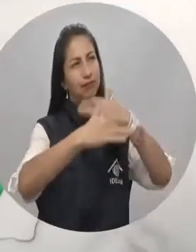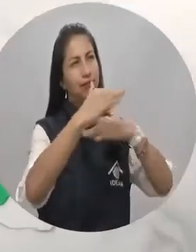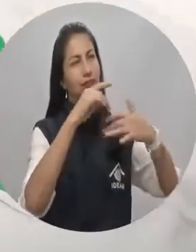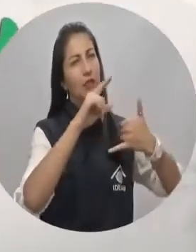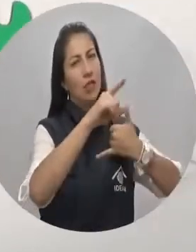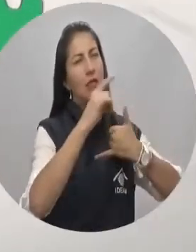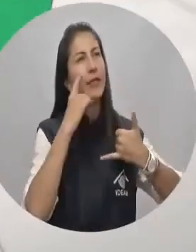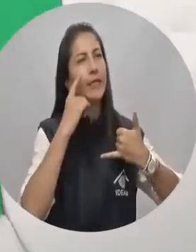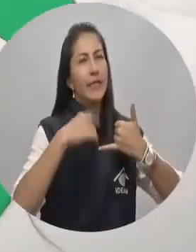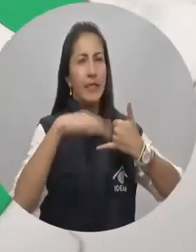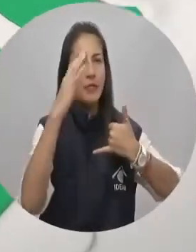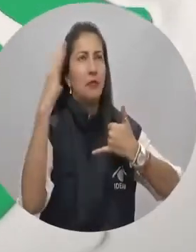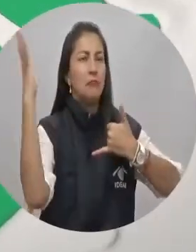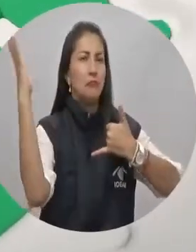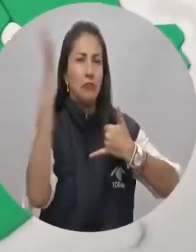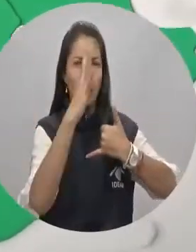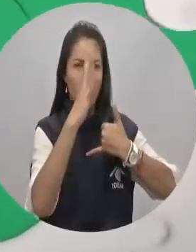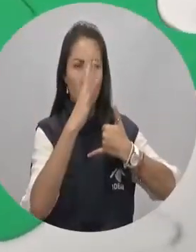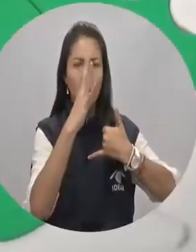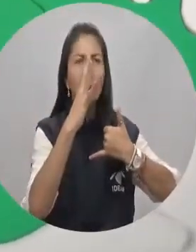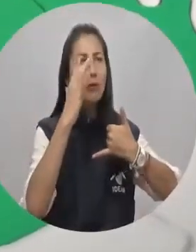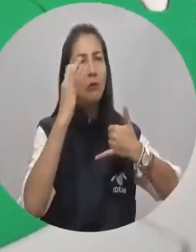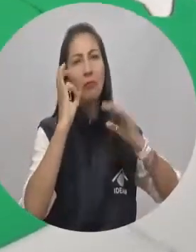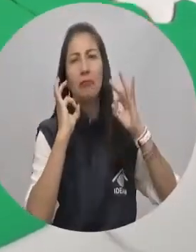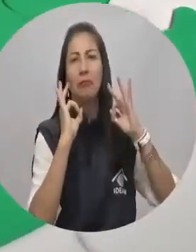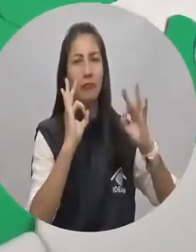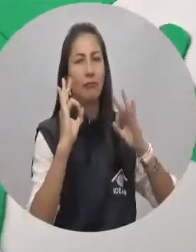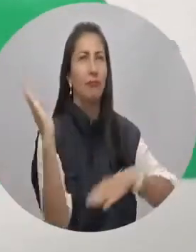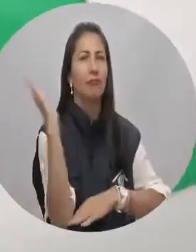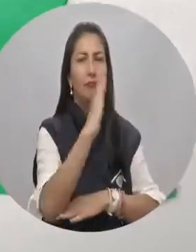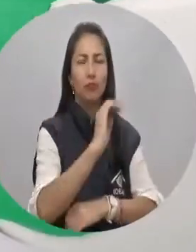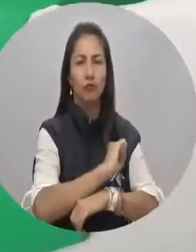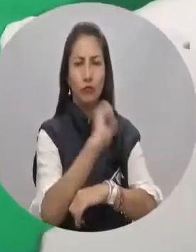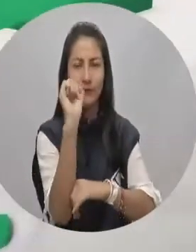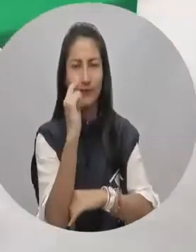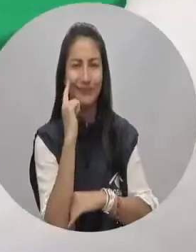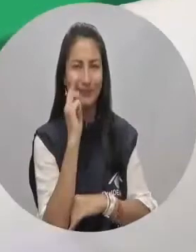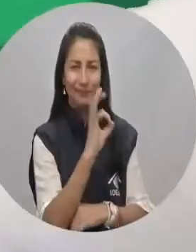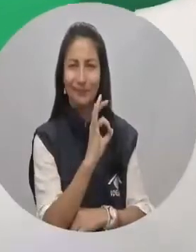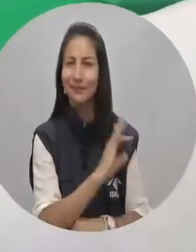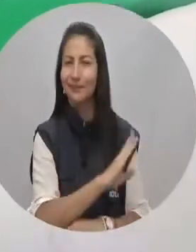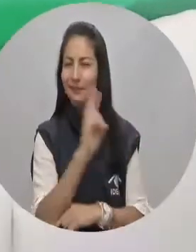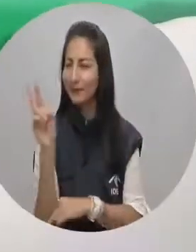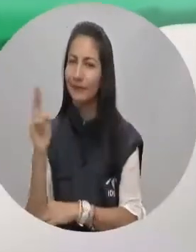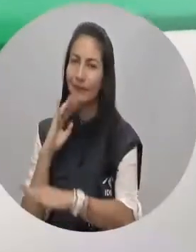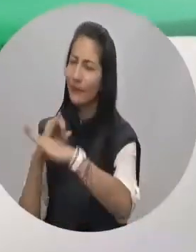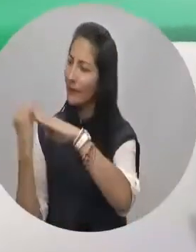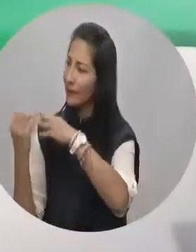La costa del Caribe seguirá soleada con cielos despejados durante la mañana.